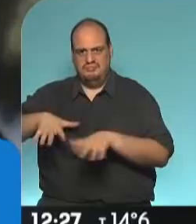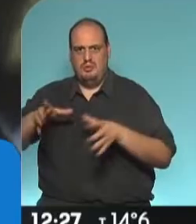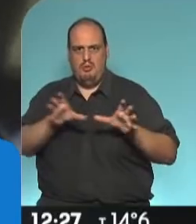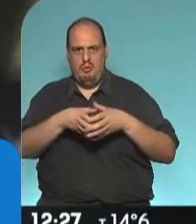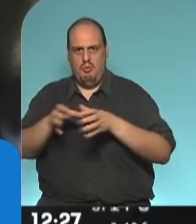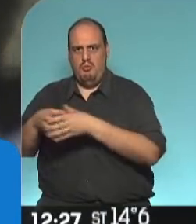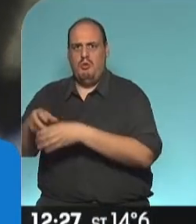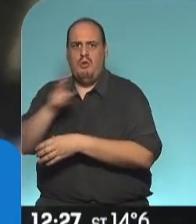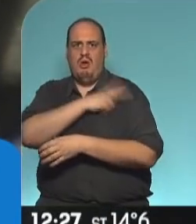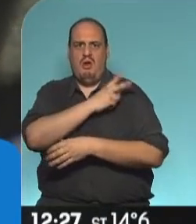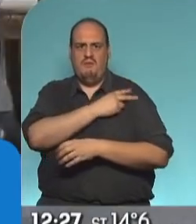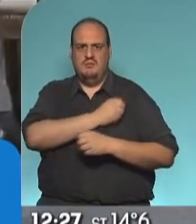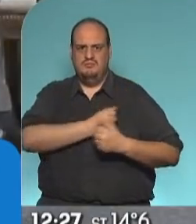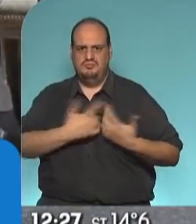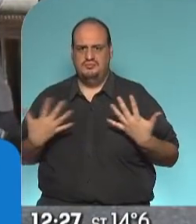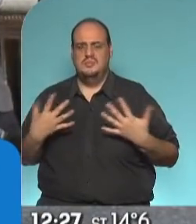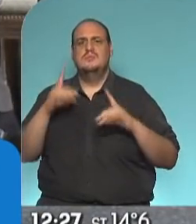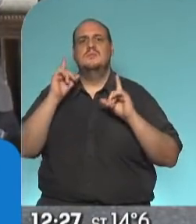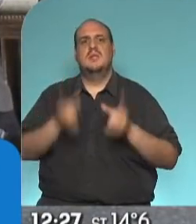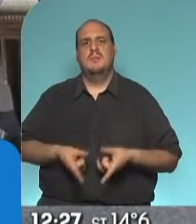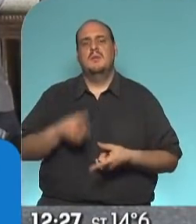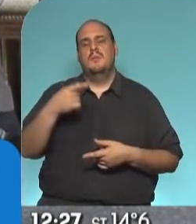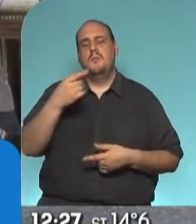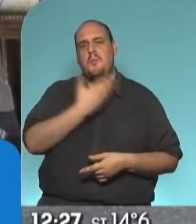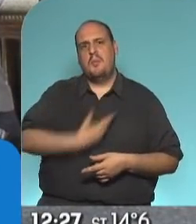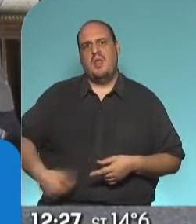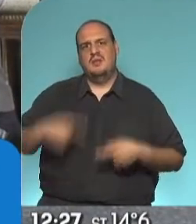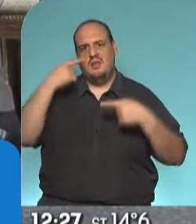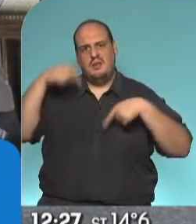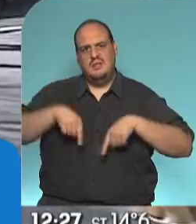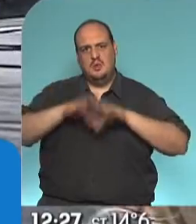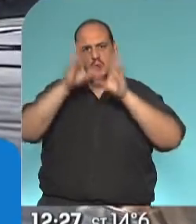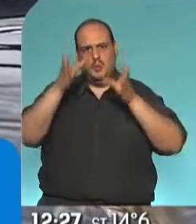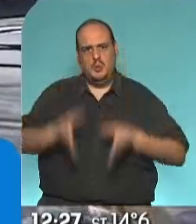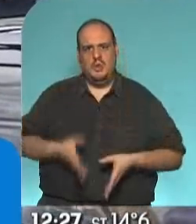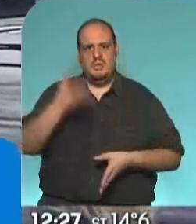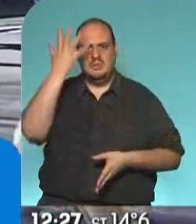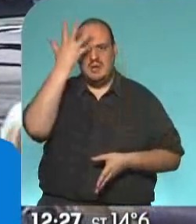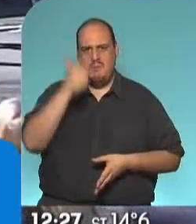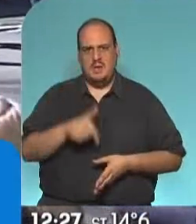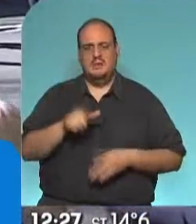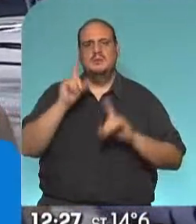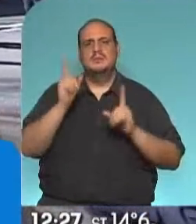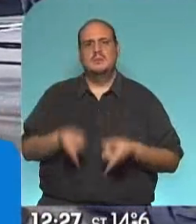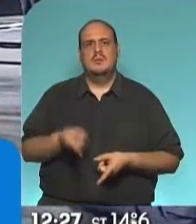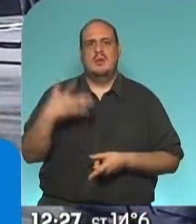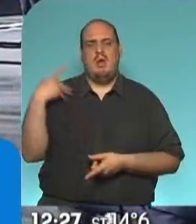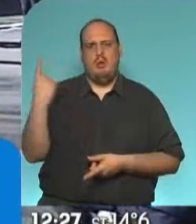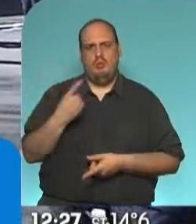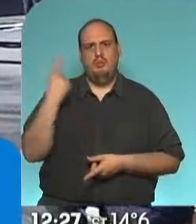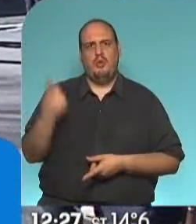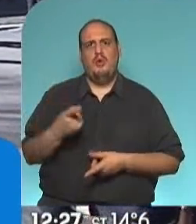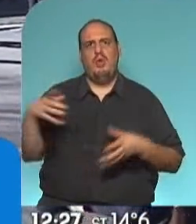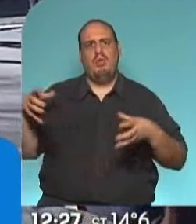Armadas, señor Presidente del Instituto Nacional Sanmartiniano, señores oficiales y suboficiales